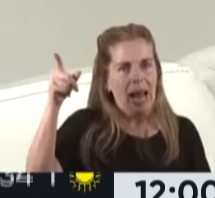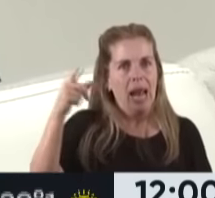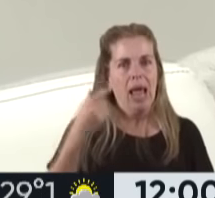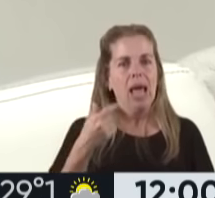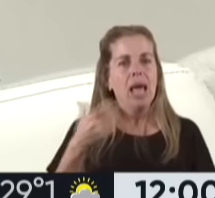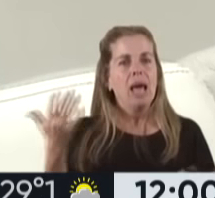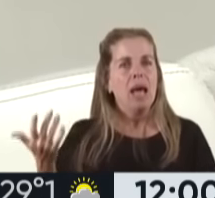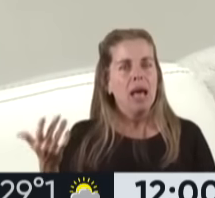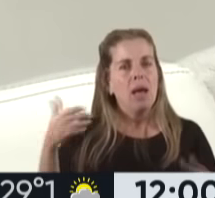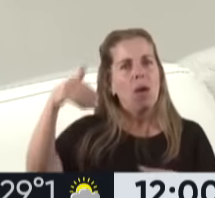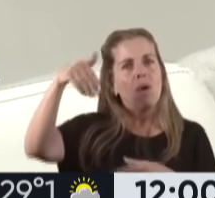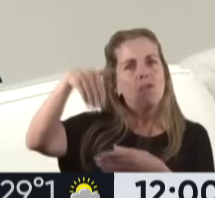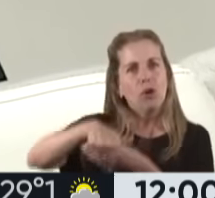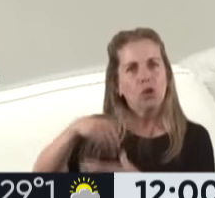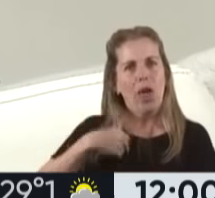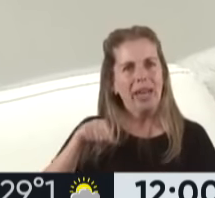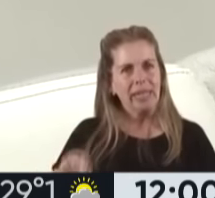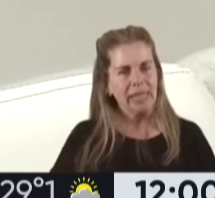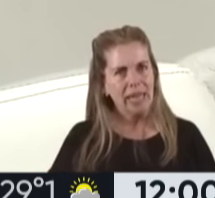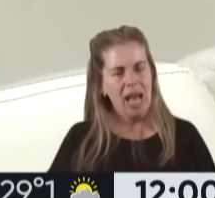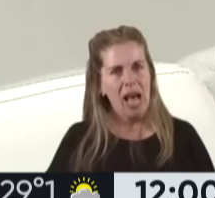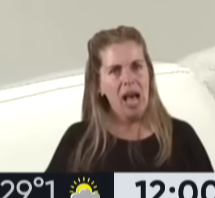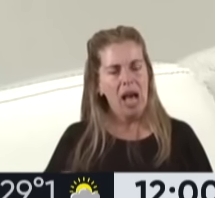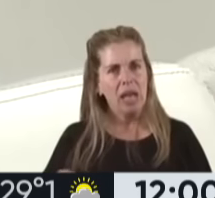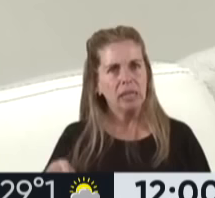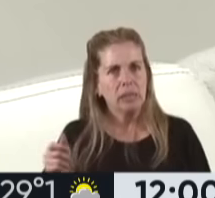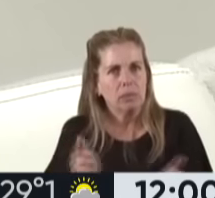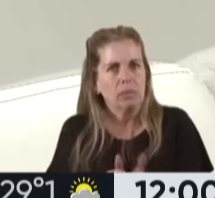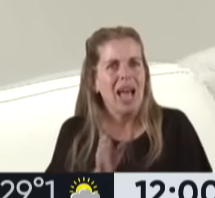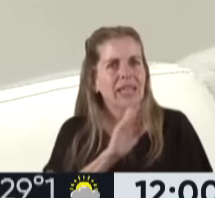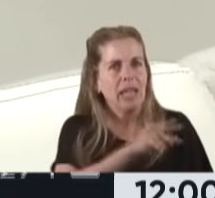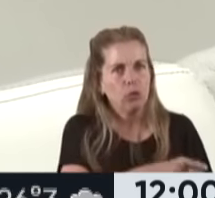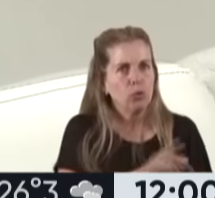Argentina es siempre en solitario con Estados Unidos y separándose